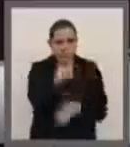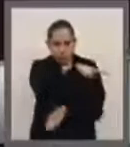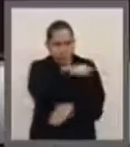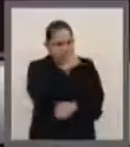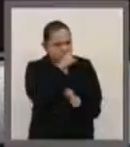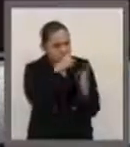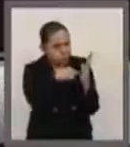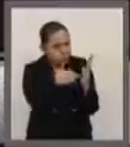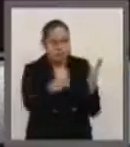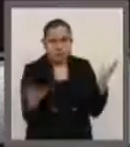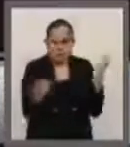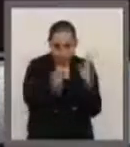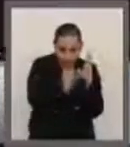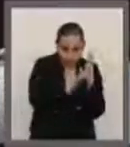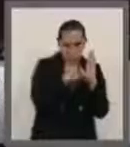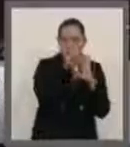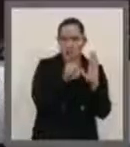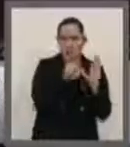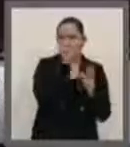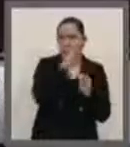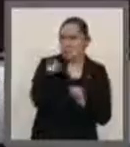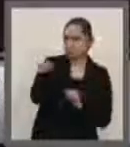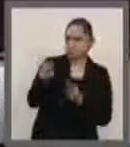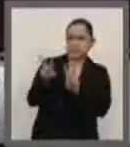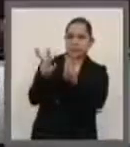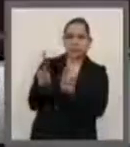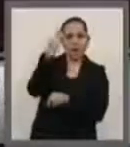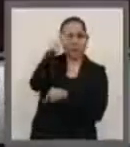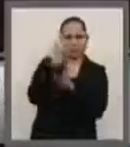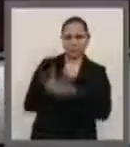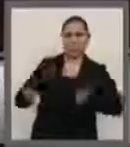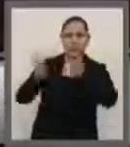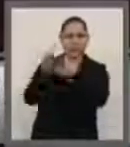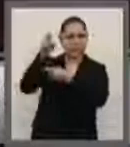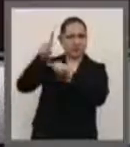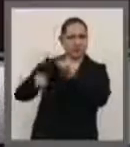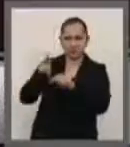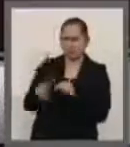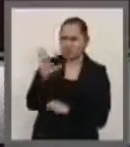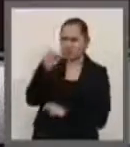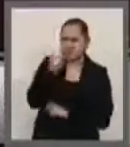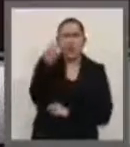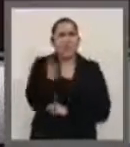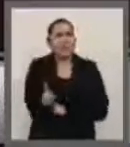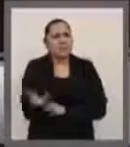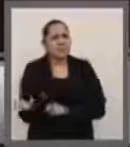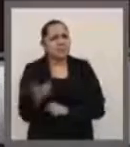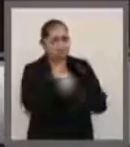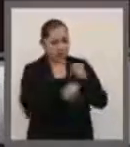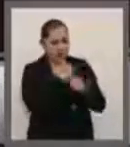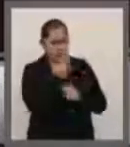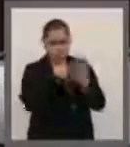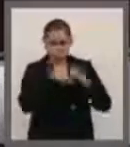dar prioridad a este sector. Sin embargo, en la realidad, vemos que esto no se cumplió en el 2017 y